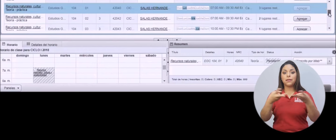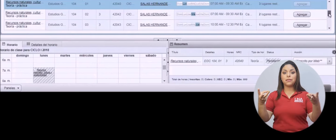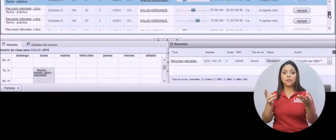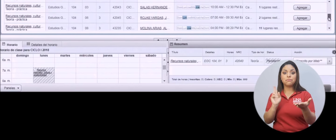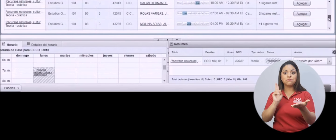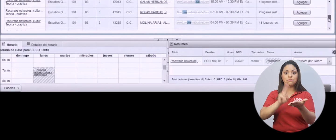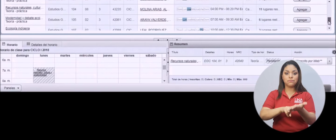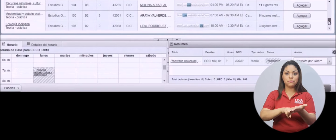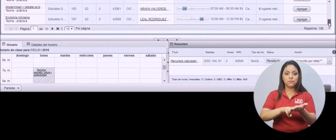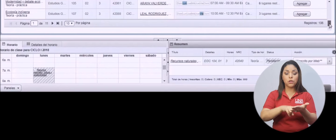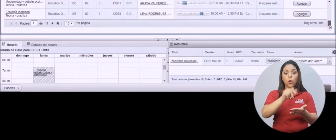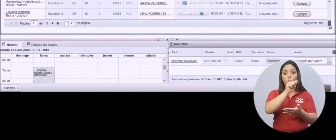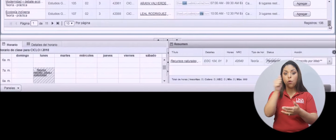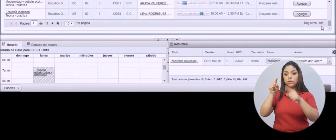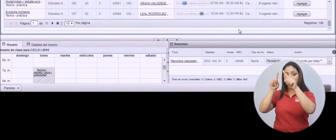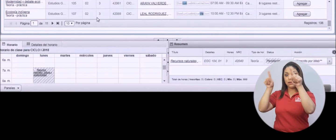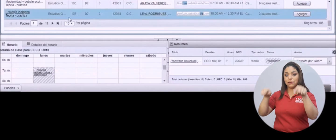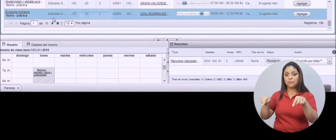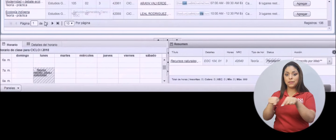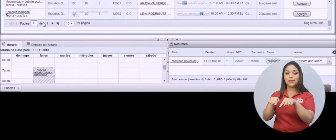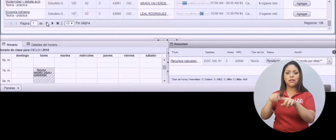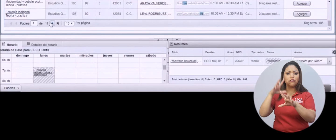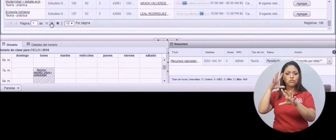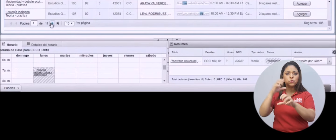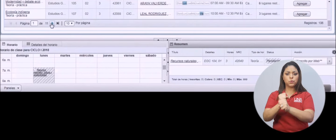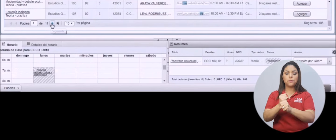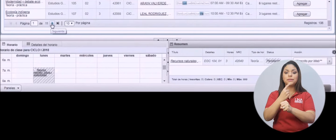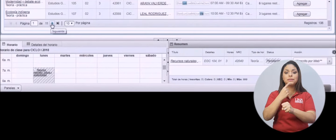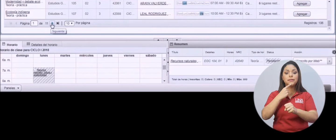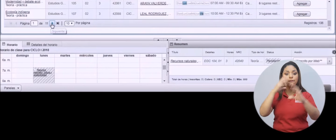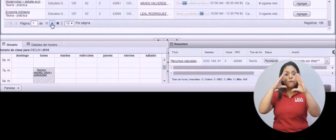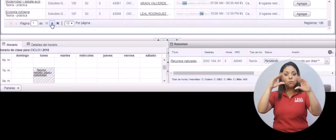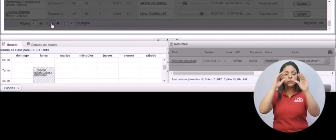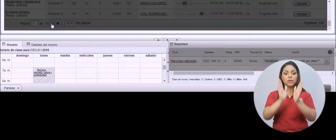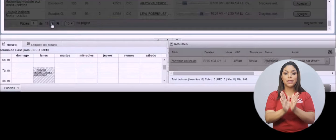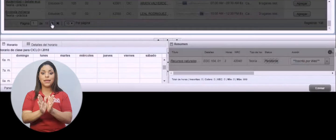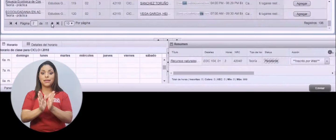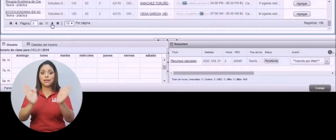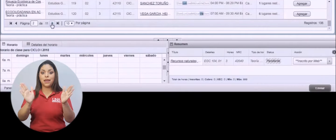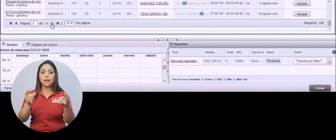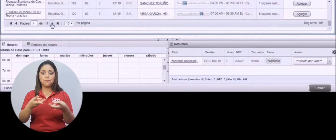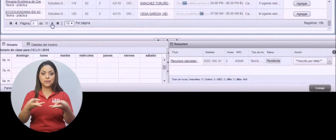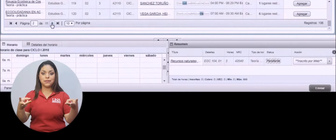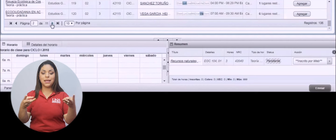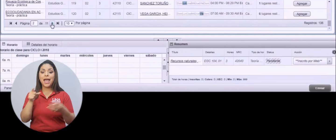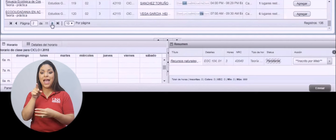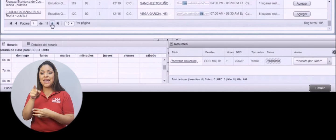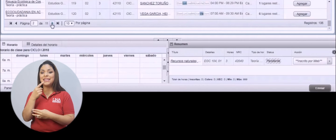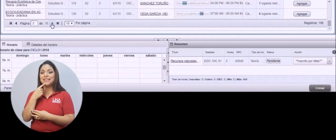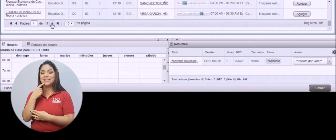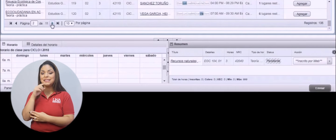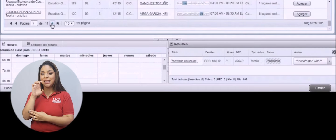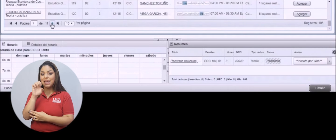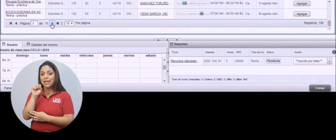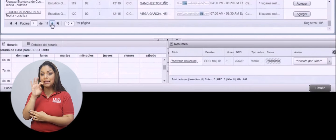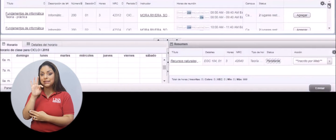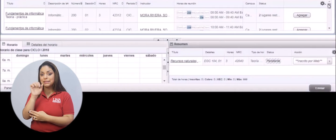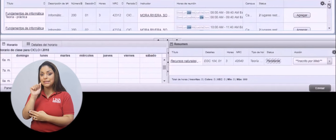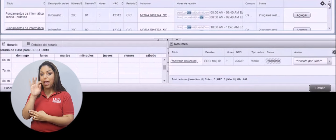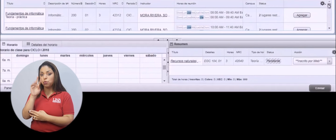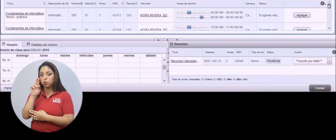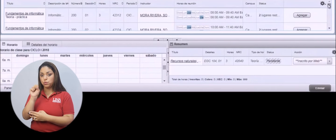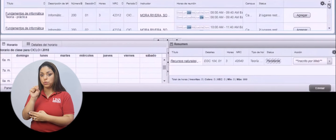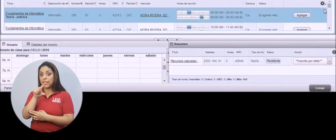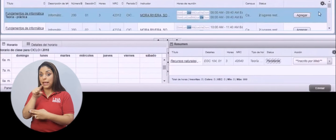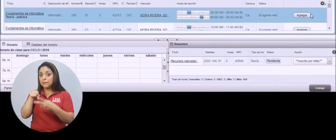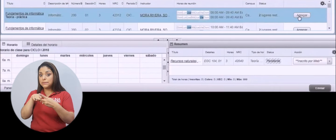matricular y otra ventana resumen con información general de la materia, entre la cual destaca el estatus, el